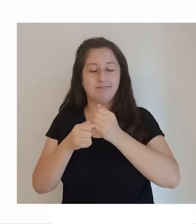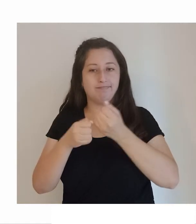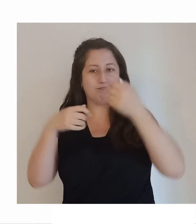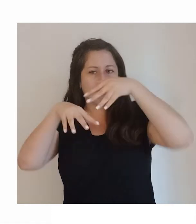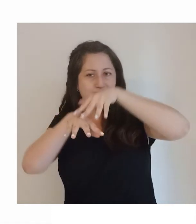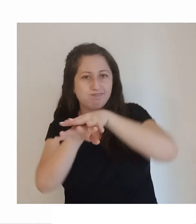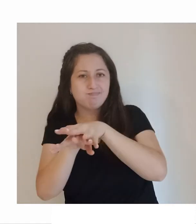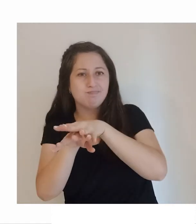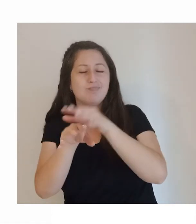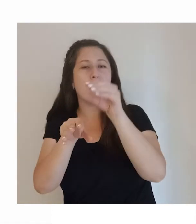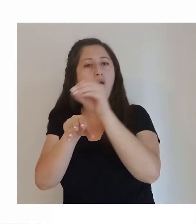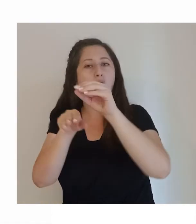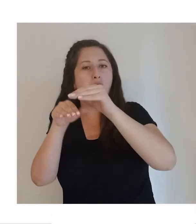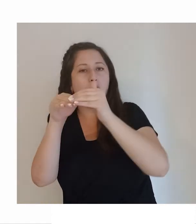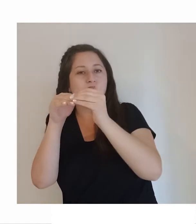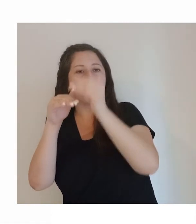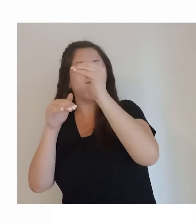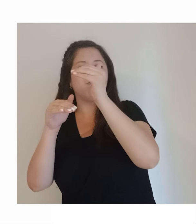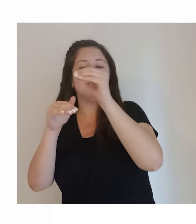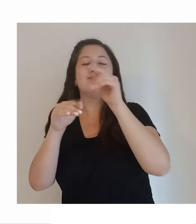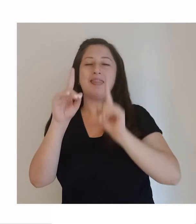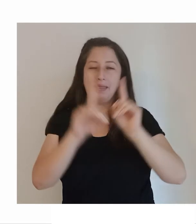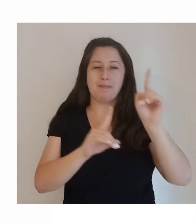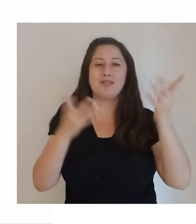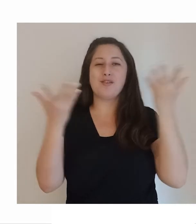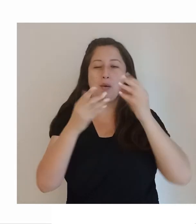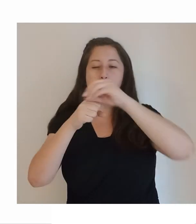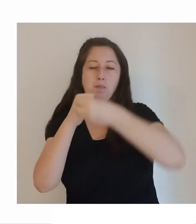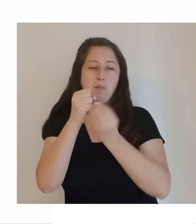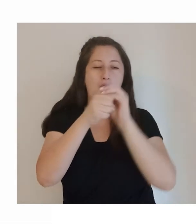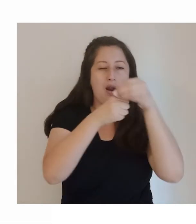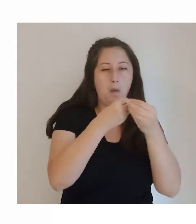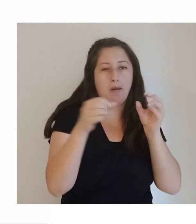Esto depende del tipo de interacciones que ocurran entre las moléculas.